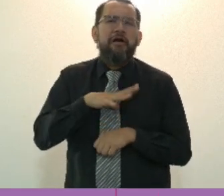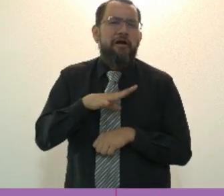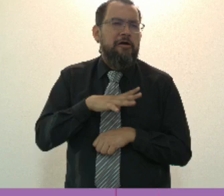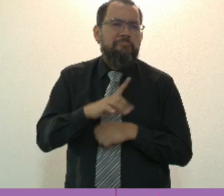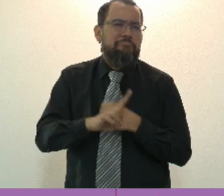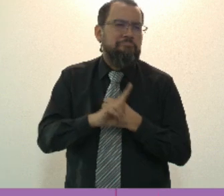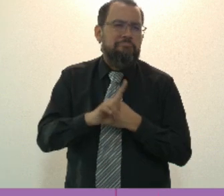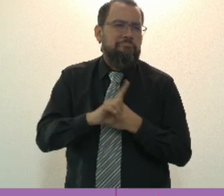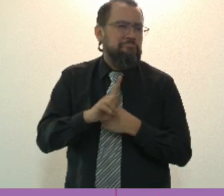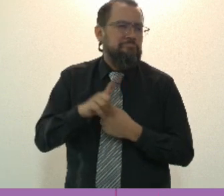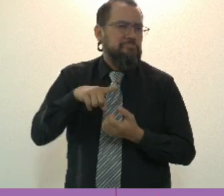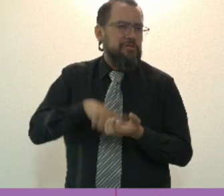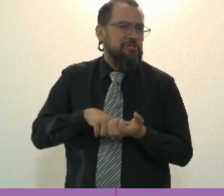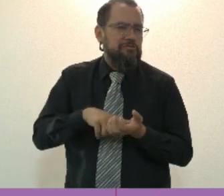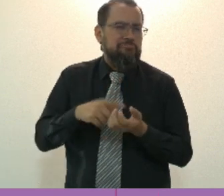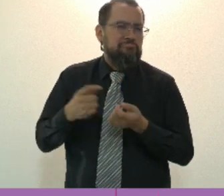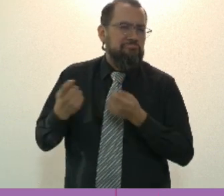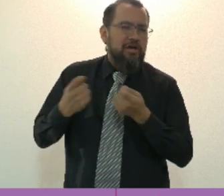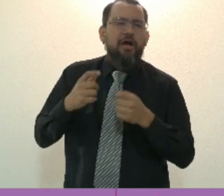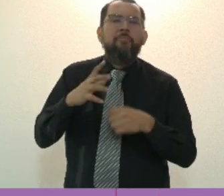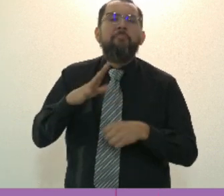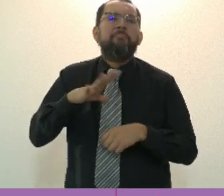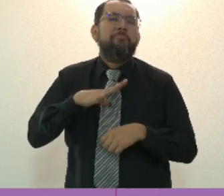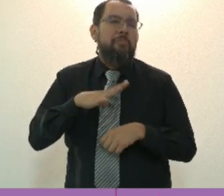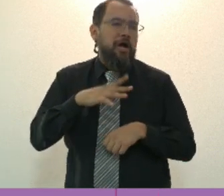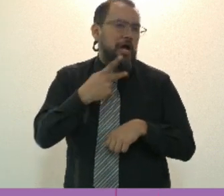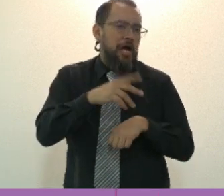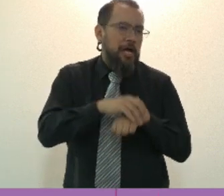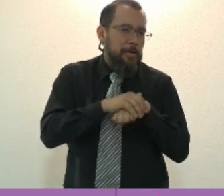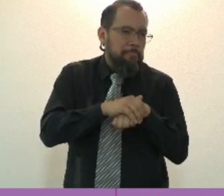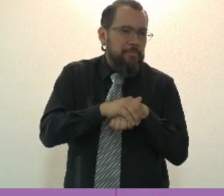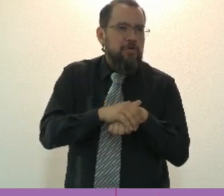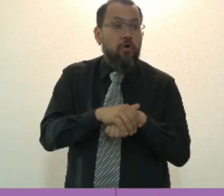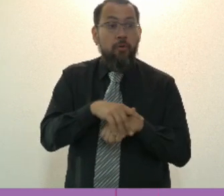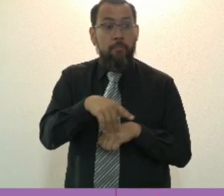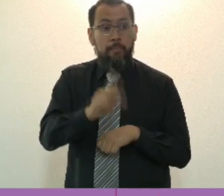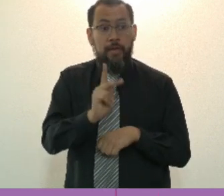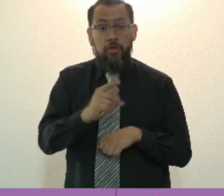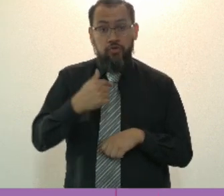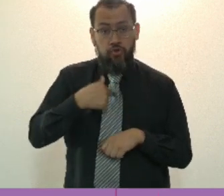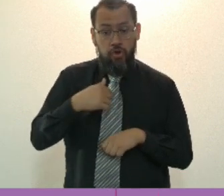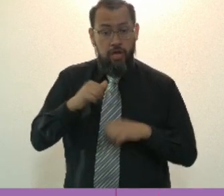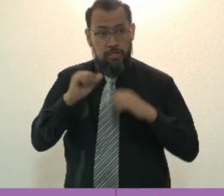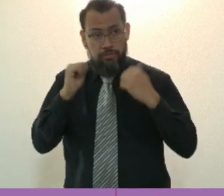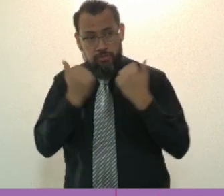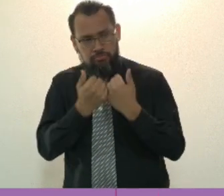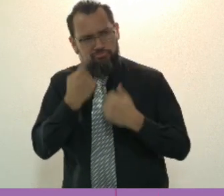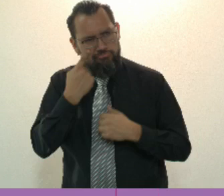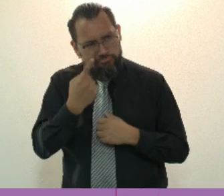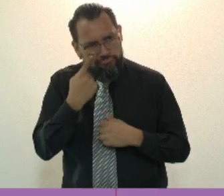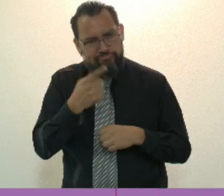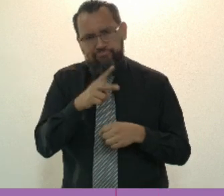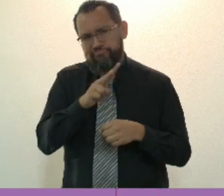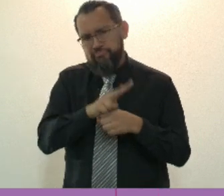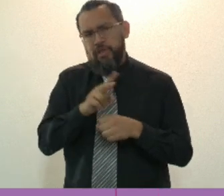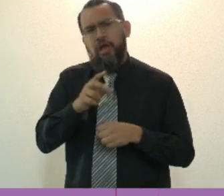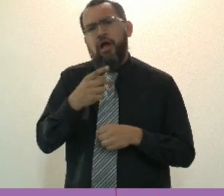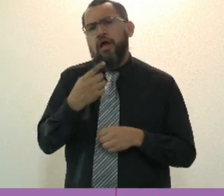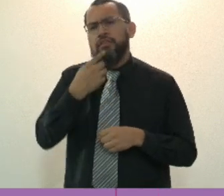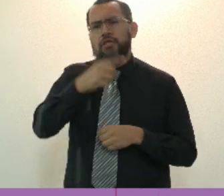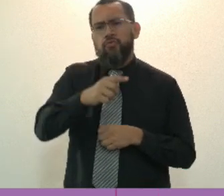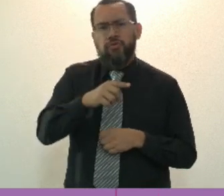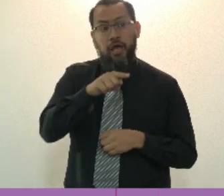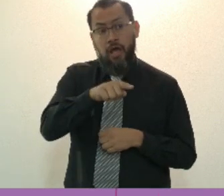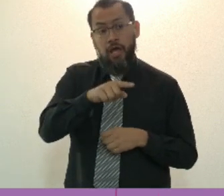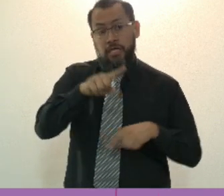en el órgano interno de control porque pues tienes cuates y amistades. Pero si yo logro como sociedad civil o simplemente como parte denunciante arrancarlo